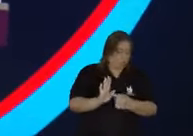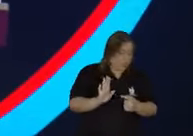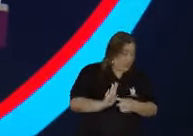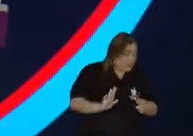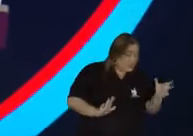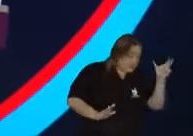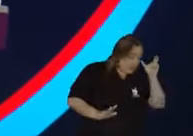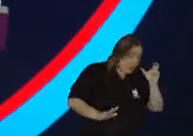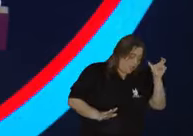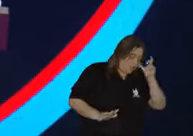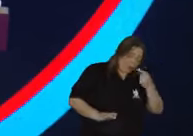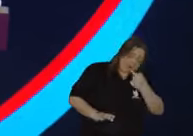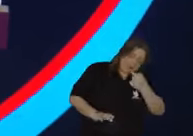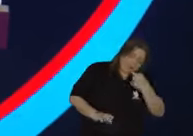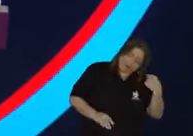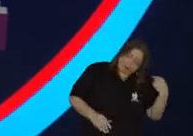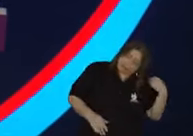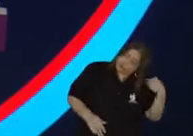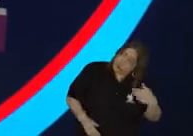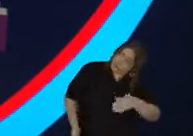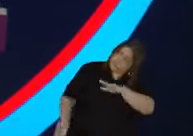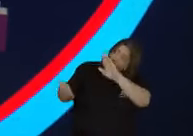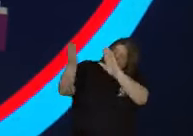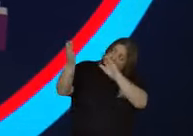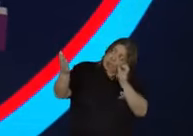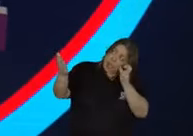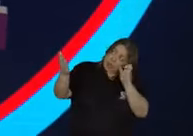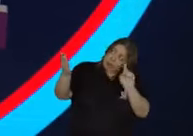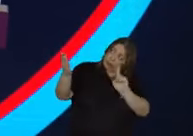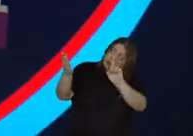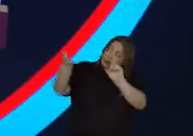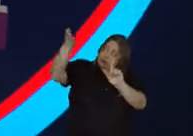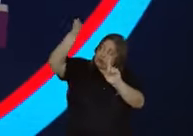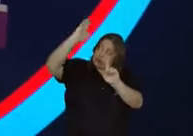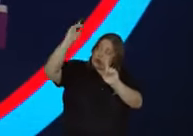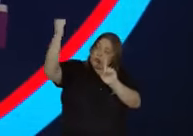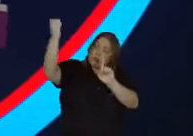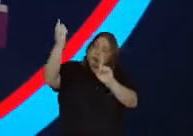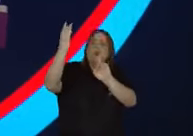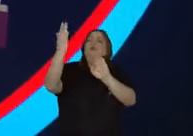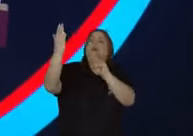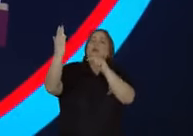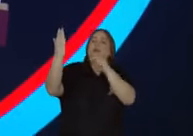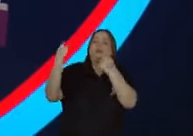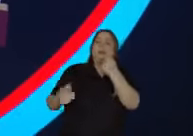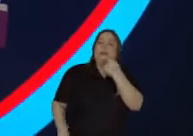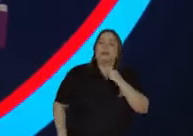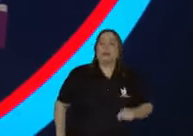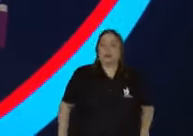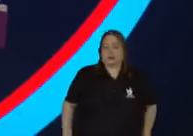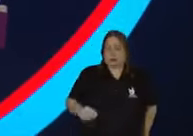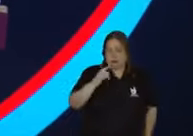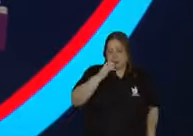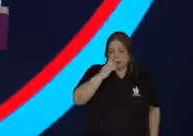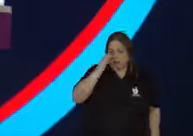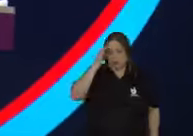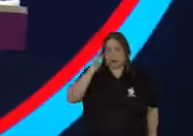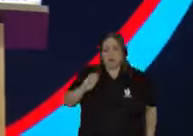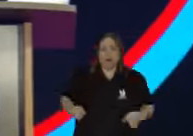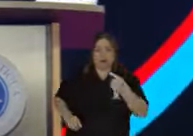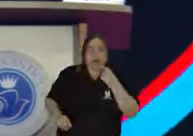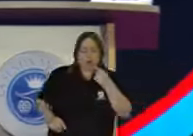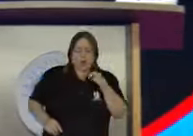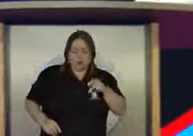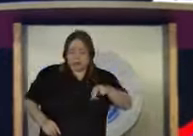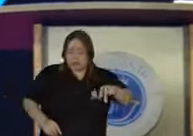delante de Dios. Y Dios le pregunta, ¿de dónde venís? Y vengo de dar vueltas por la